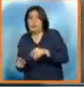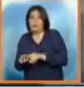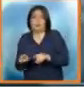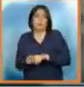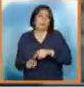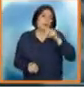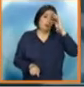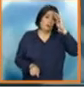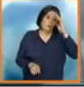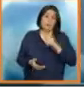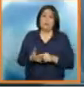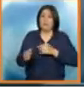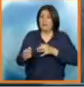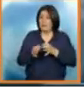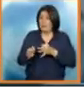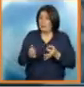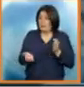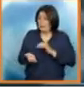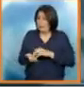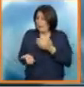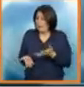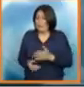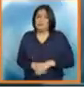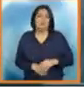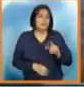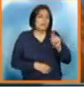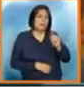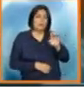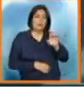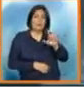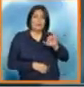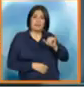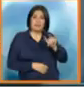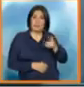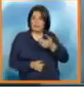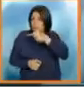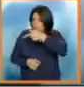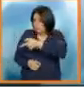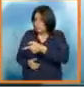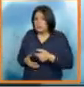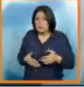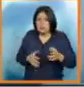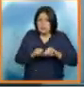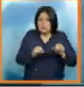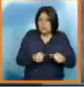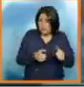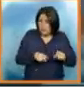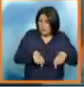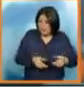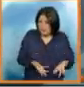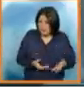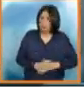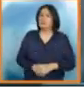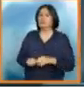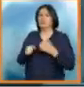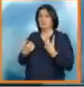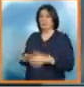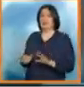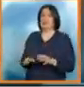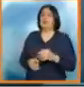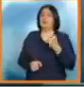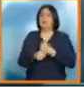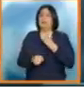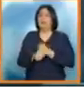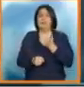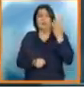policía. Para explicarnos un poquito más, se encuentra con nosotros el señor Tejeda, para que nos diga, ¿ese sistema está funcionando aquí? Sí, ya vamos trabajando